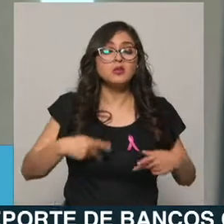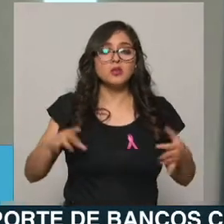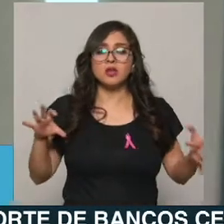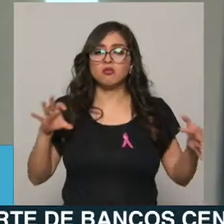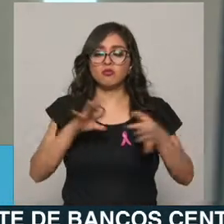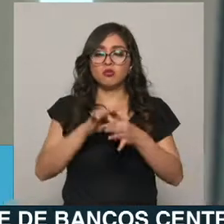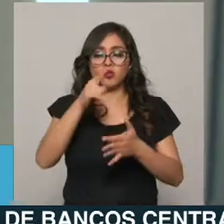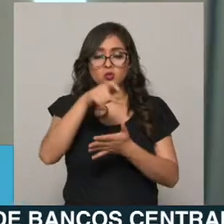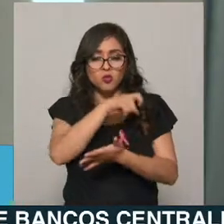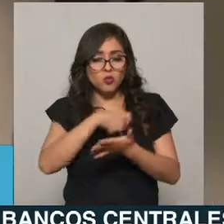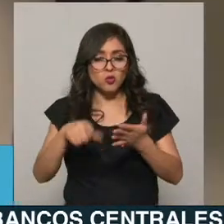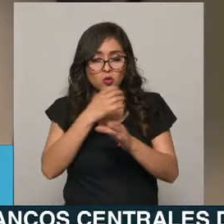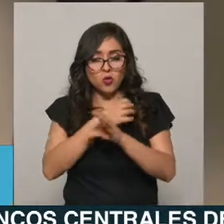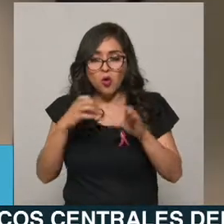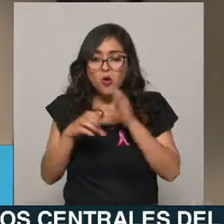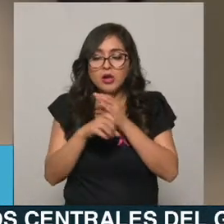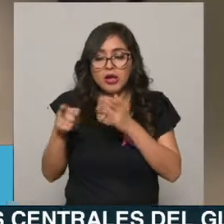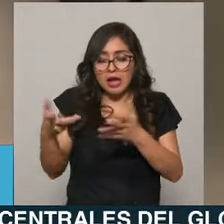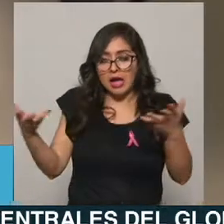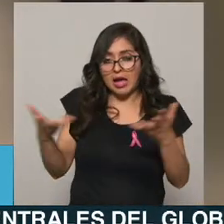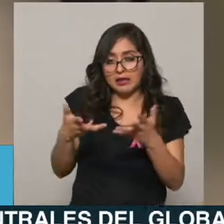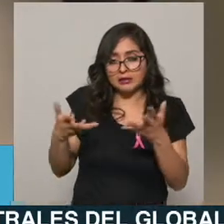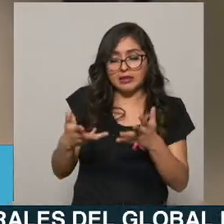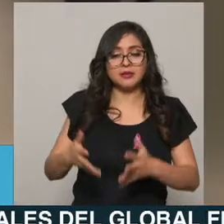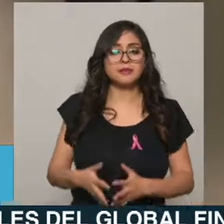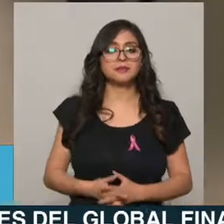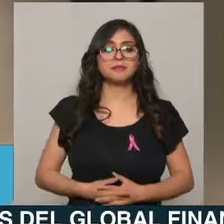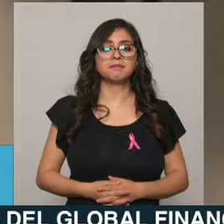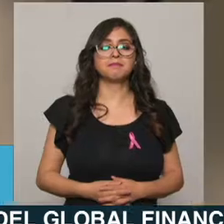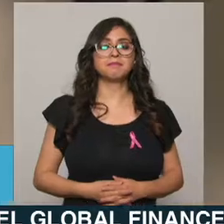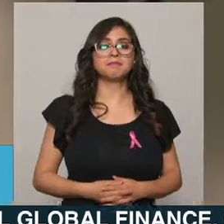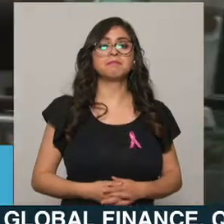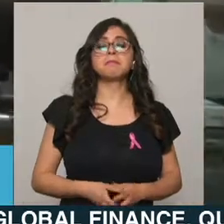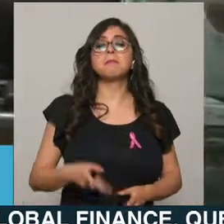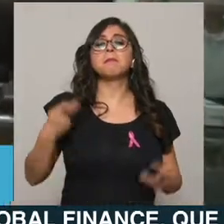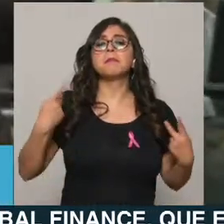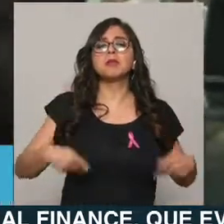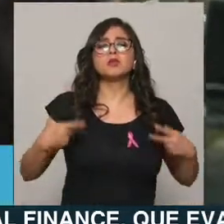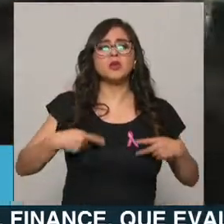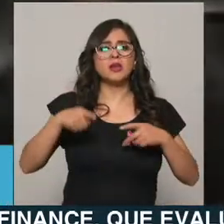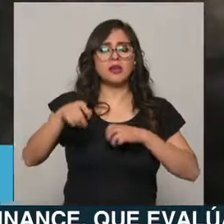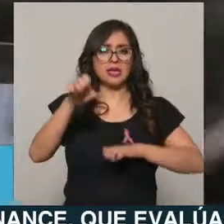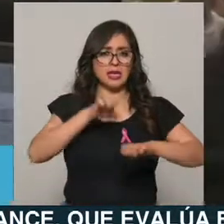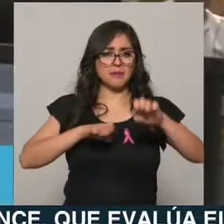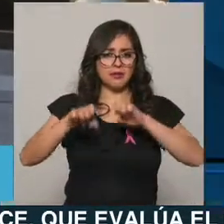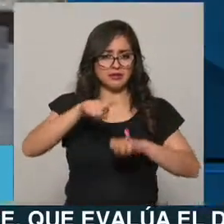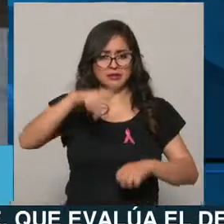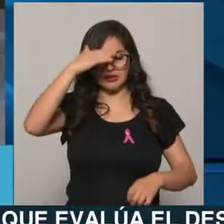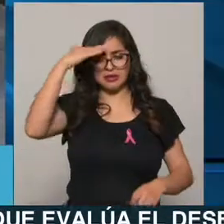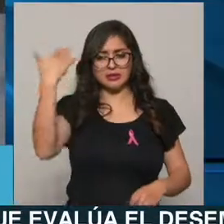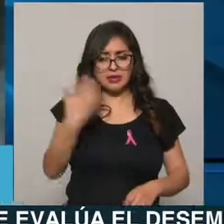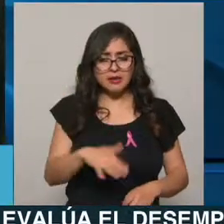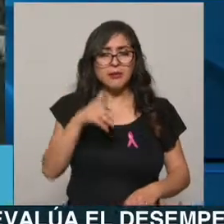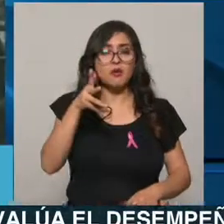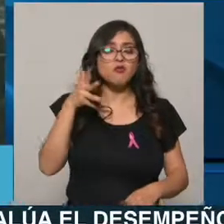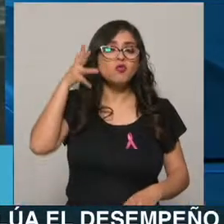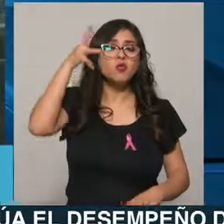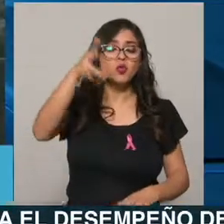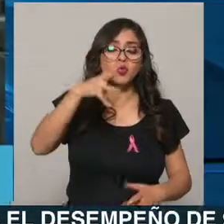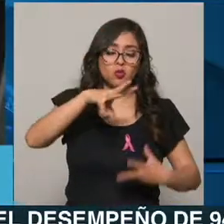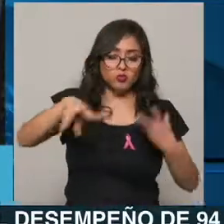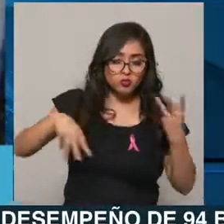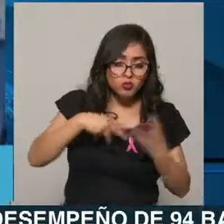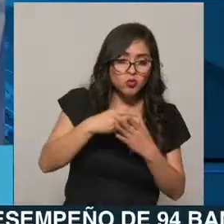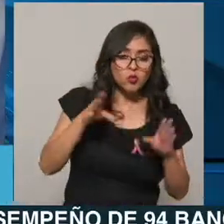haga lo que le pides que tiene que hacer. Víctor, los emprendedores, la mayoría de ellos tienen conciencia de que tendrán que invertir también